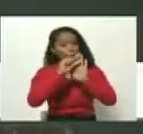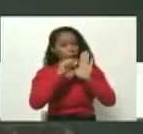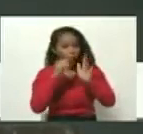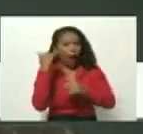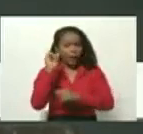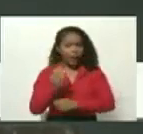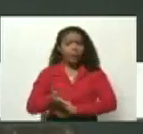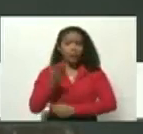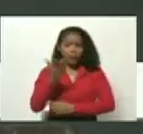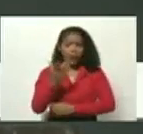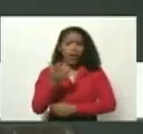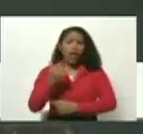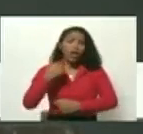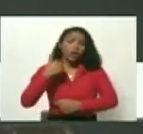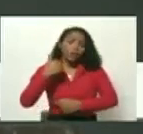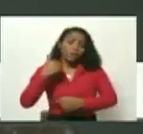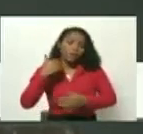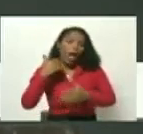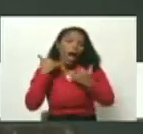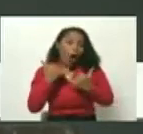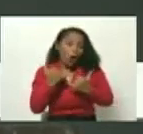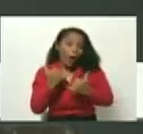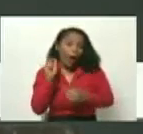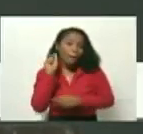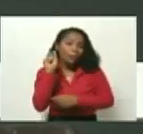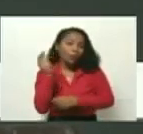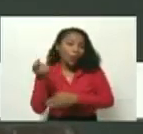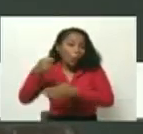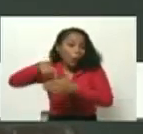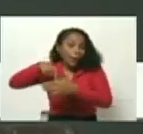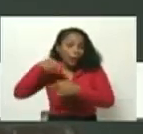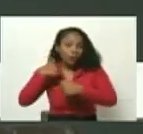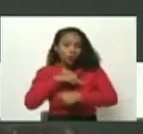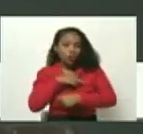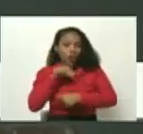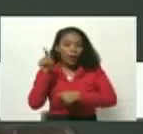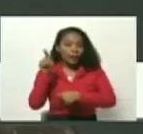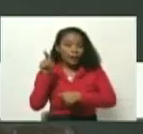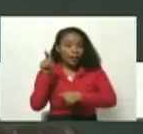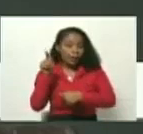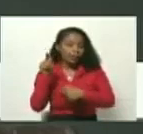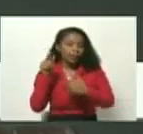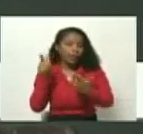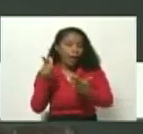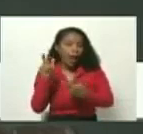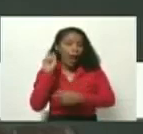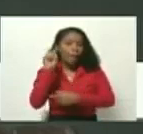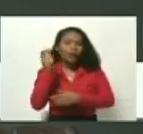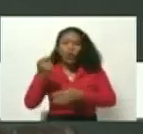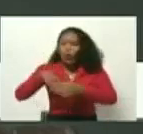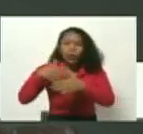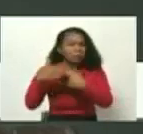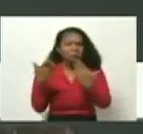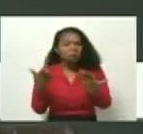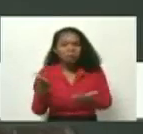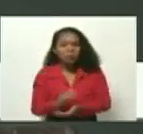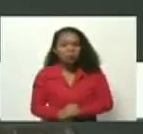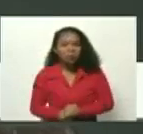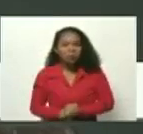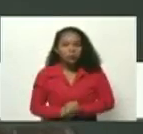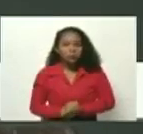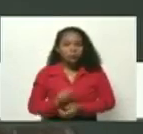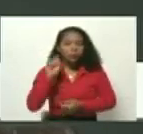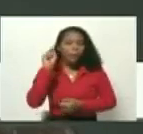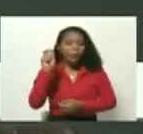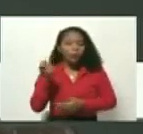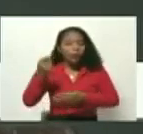muy importante, vamos al punto de cuenta. Al punto de cuenta, la lámina del punto de cuenta, ahí está, mira. Un punto